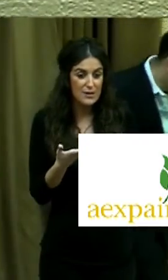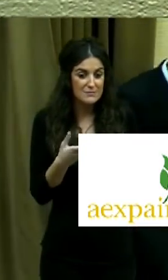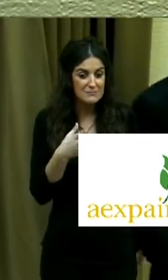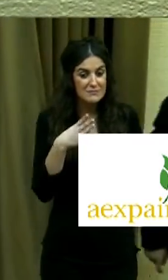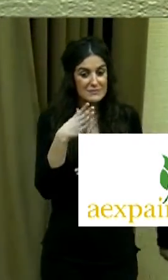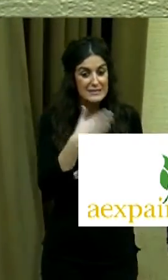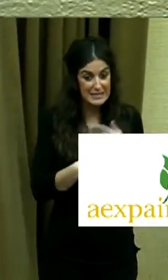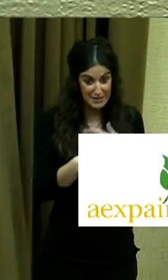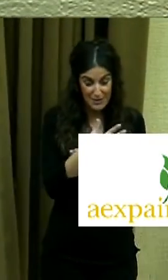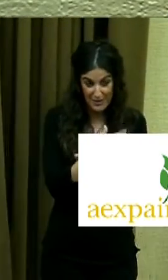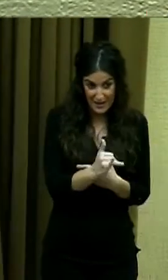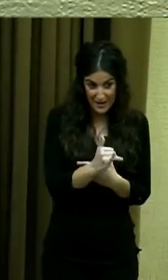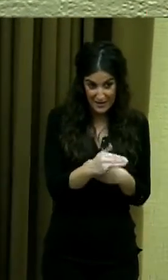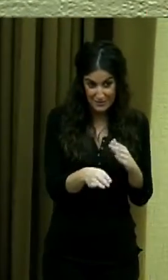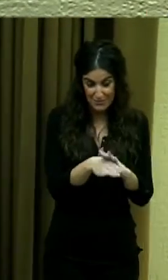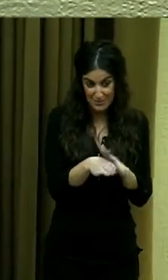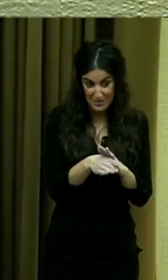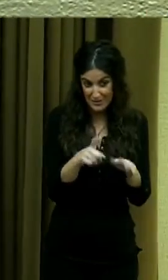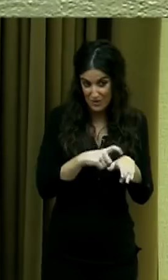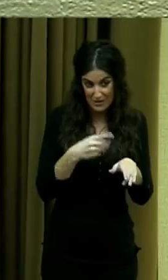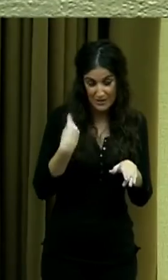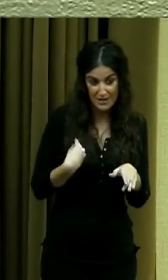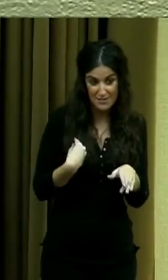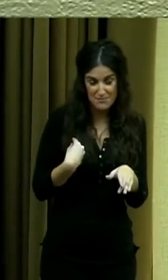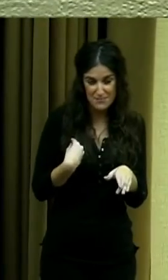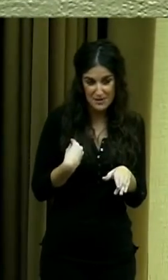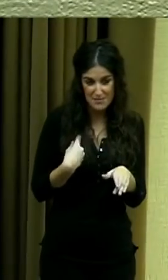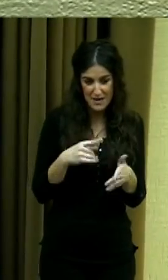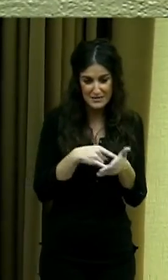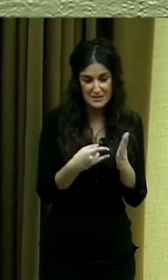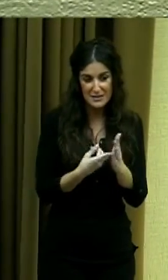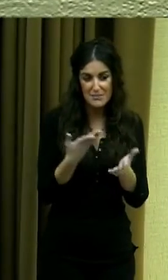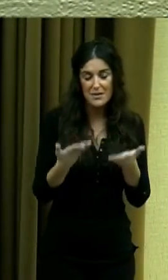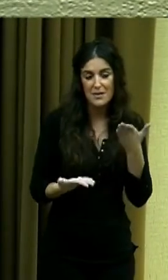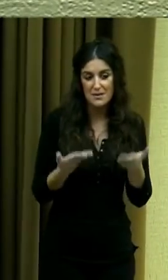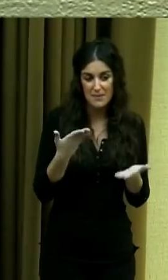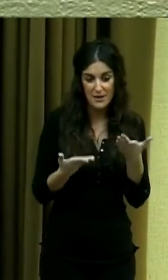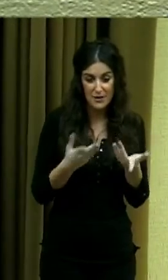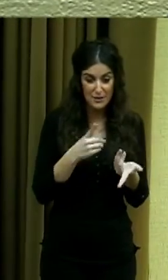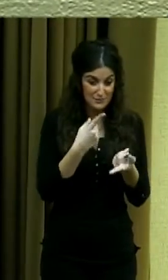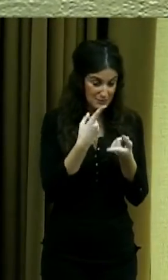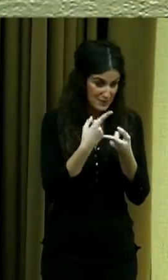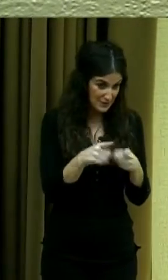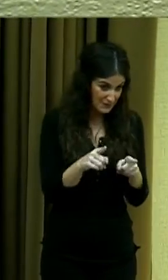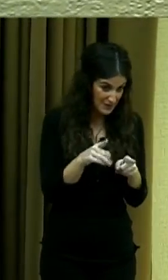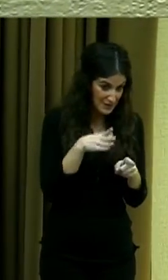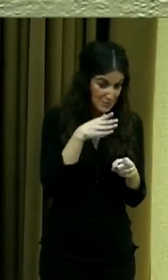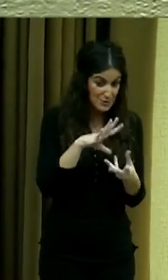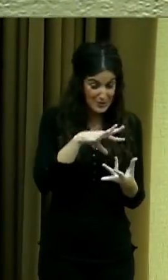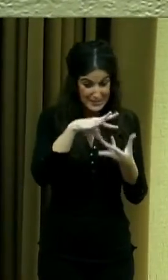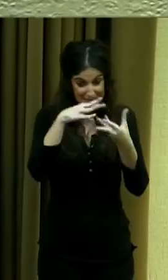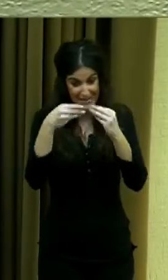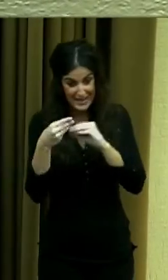discapacidad permanece en las mismas características. El sistema de valoración será diferente porque se adecúa a la